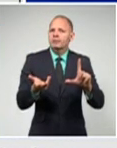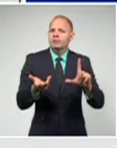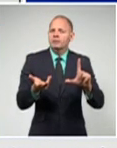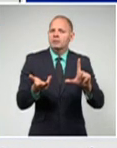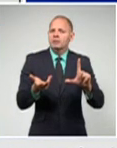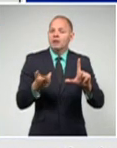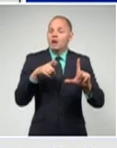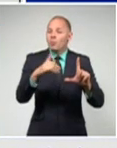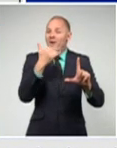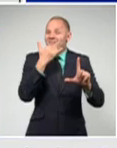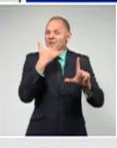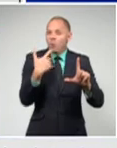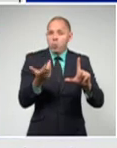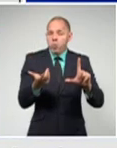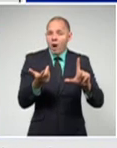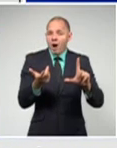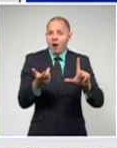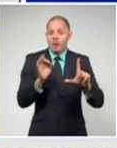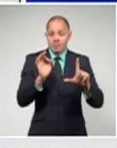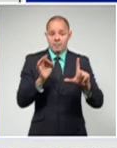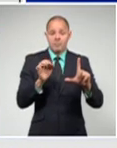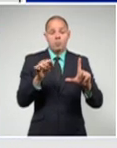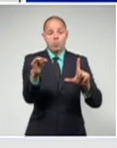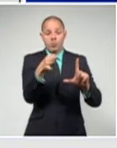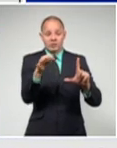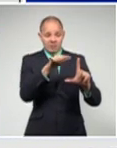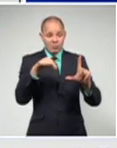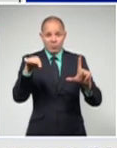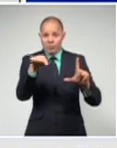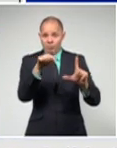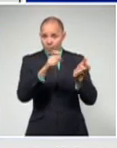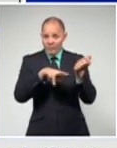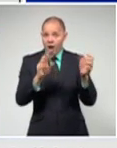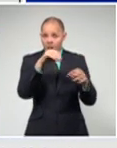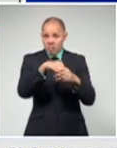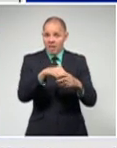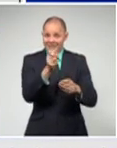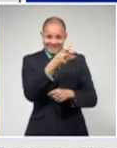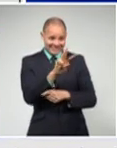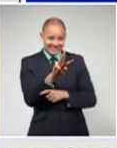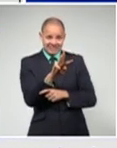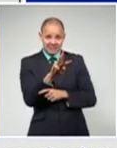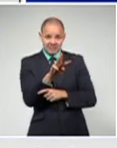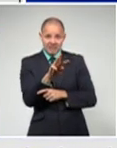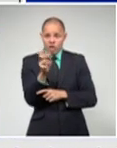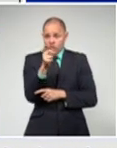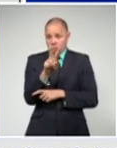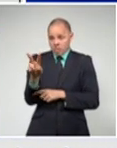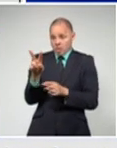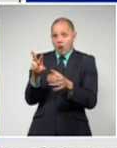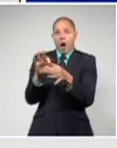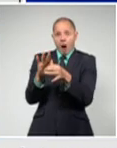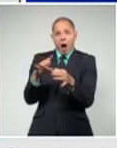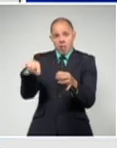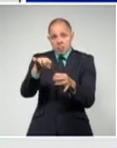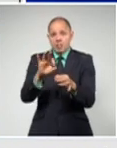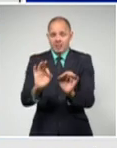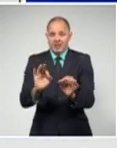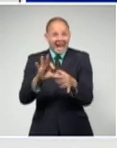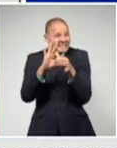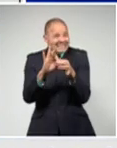afectación en 12 de 13 municipios, pero su mayor afectación en el municipio Bayamo, con una tasa